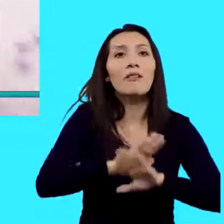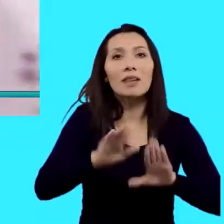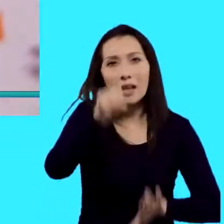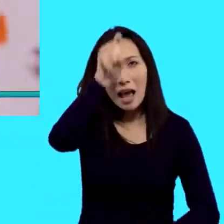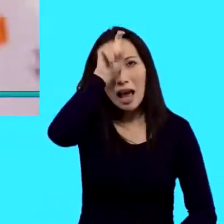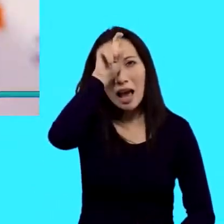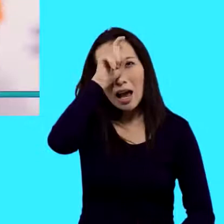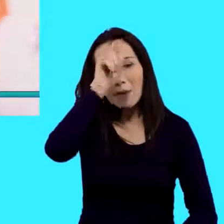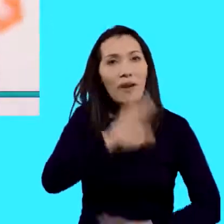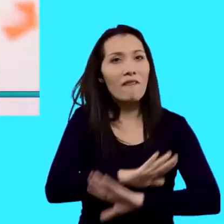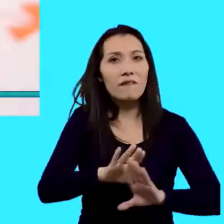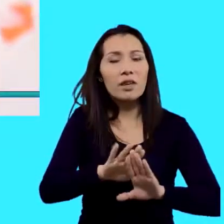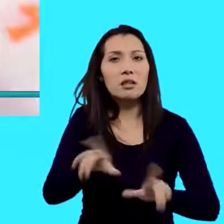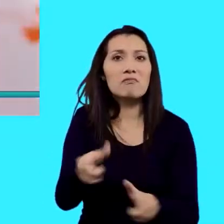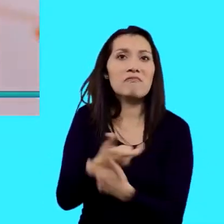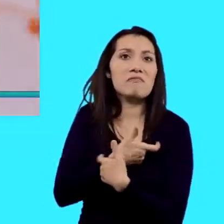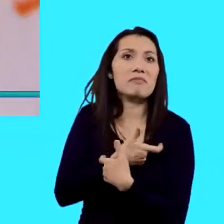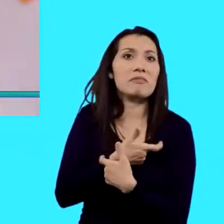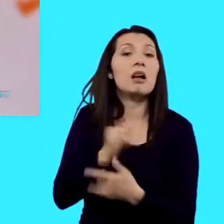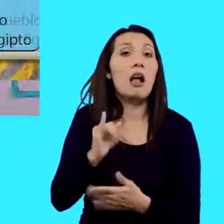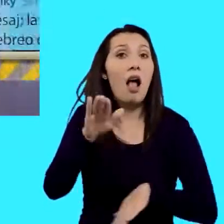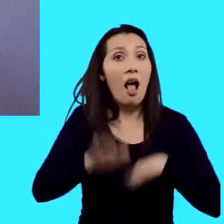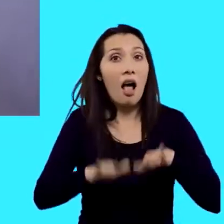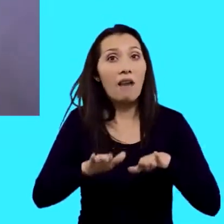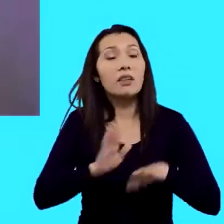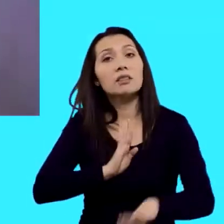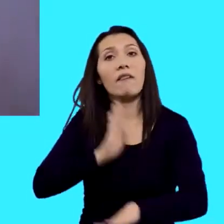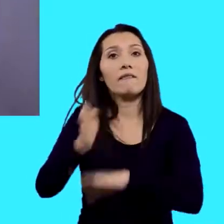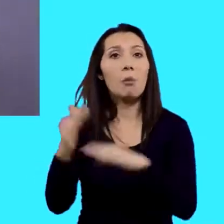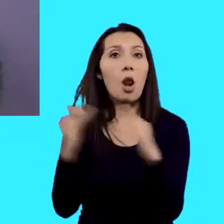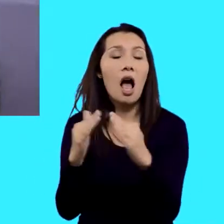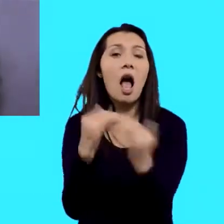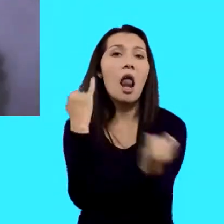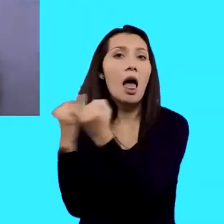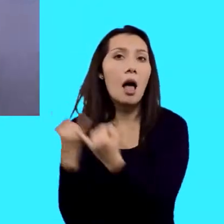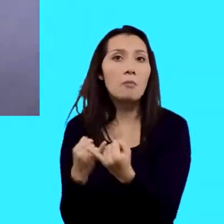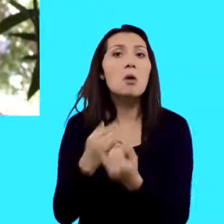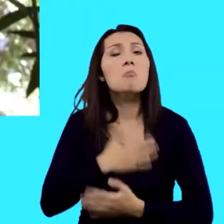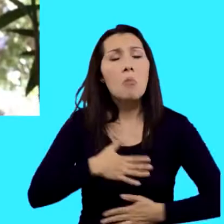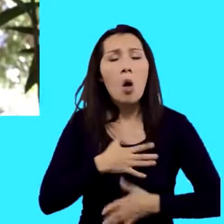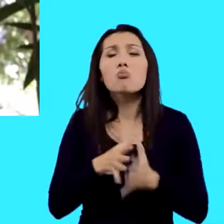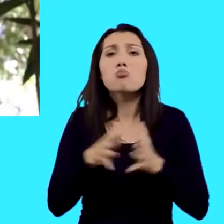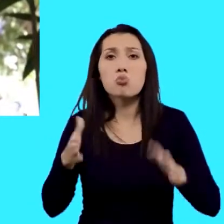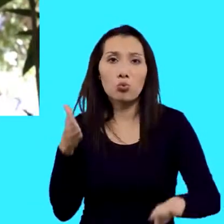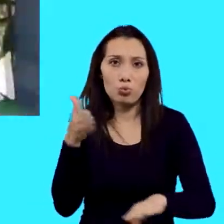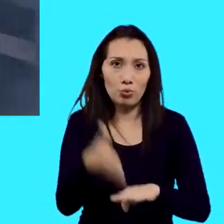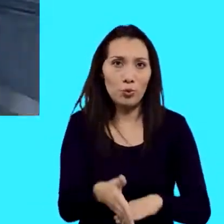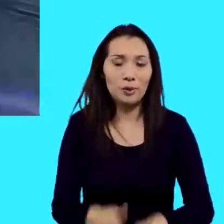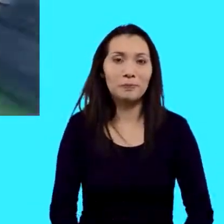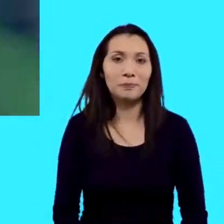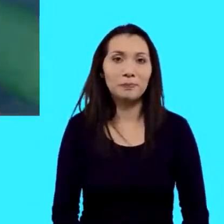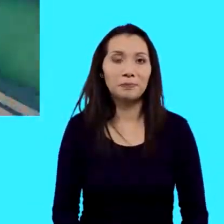de Egipto y ya no somos esclavos. Y a veces vamos a la casa de unos amigos, que me gusta mucho